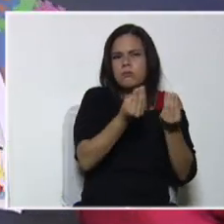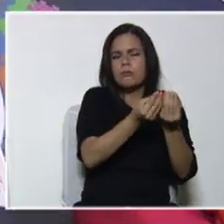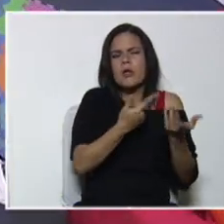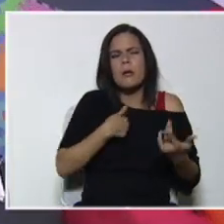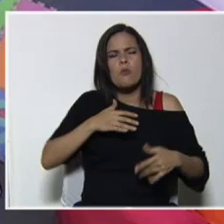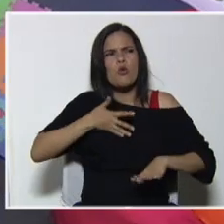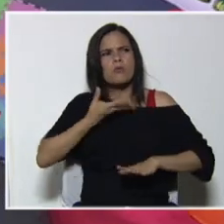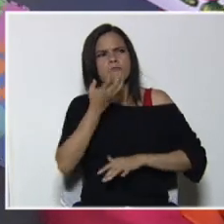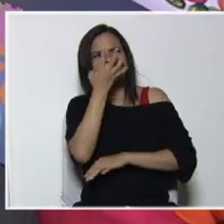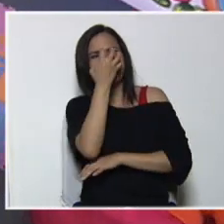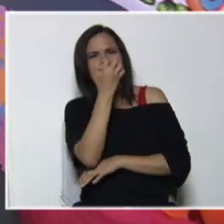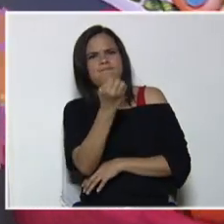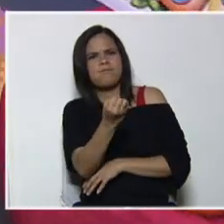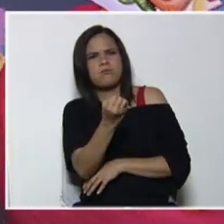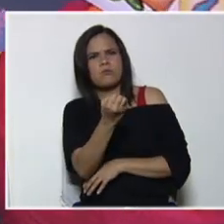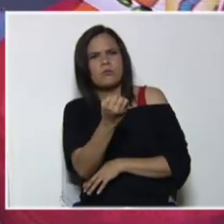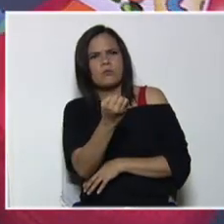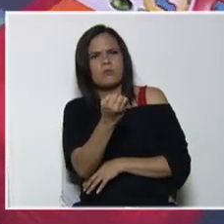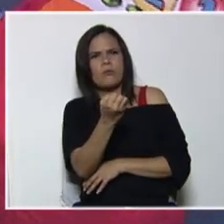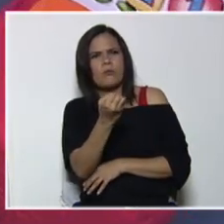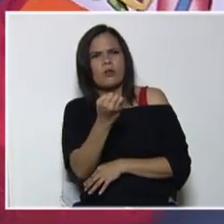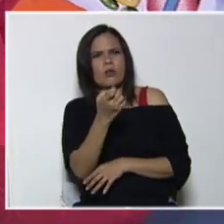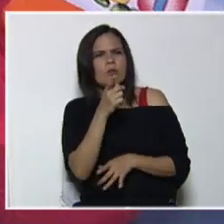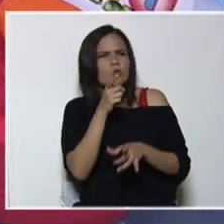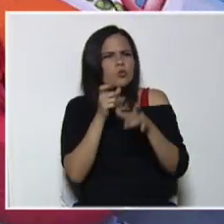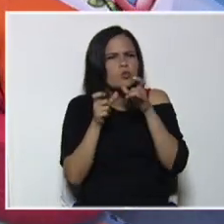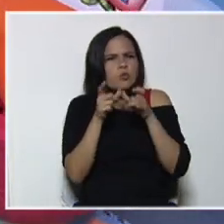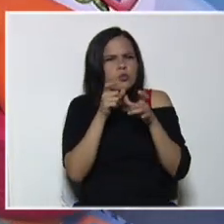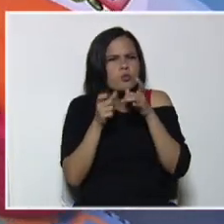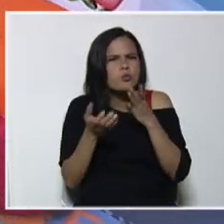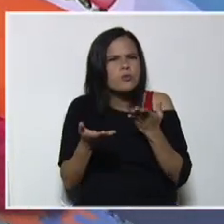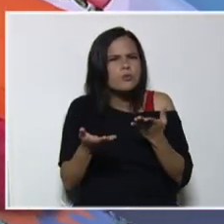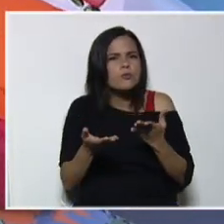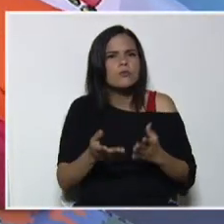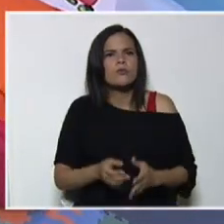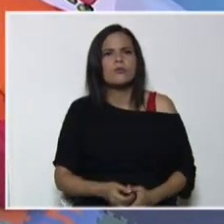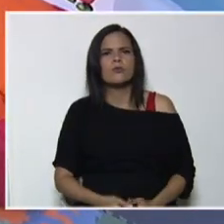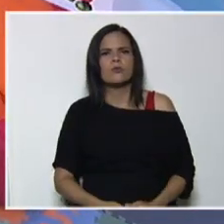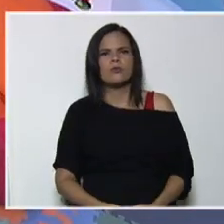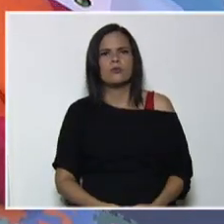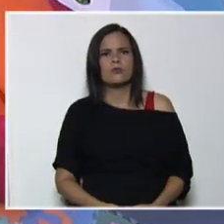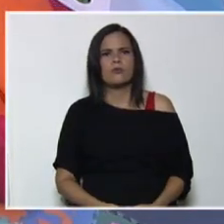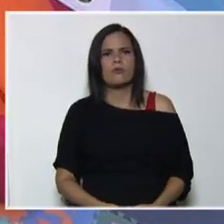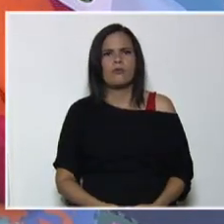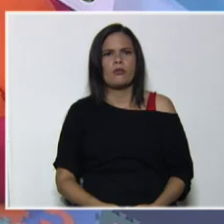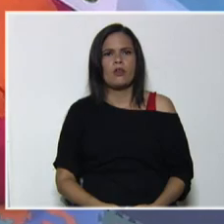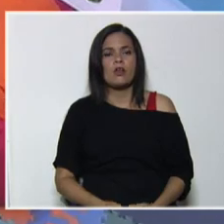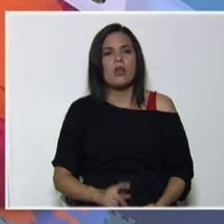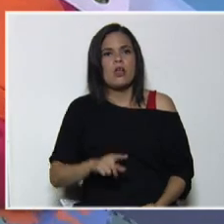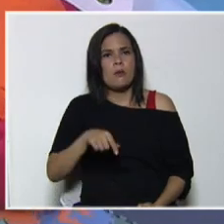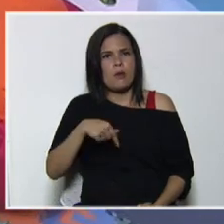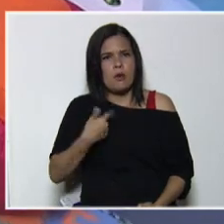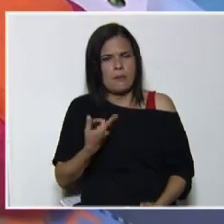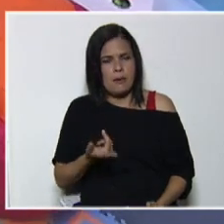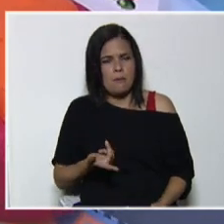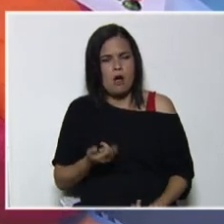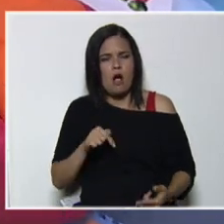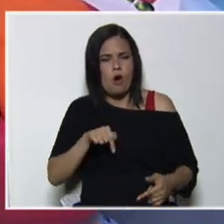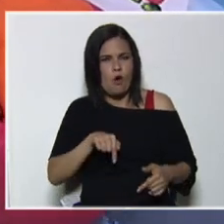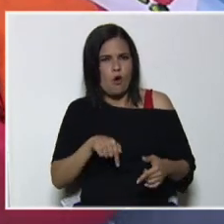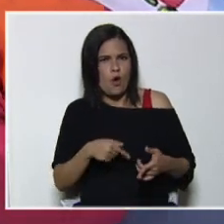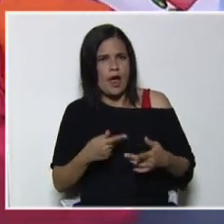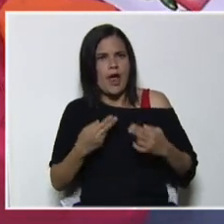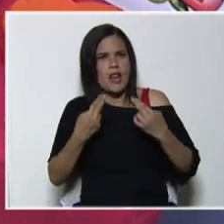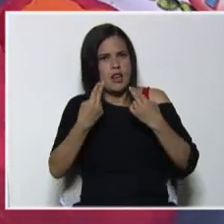entender su curiosidad. Así, luego vamos a pasar a